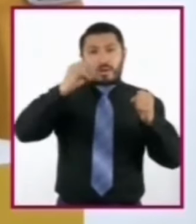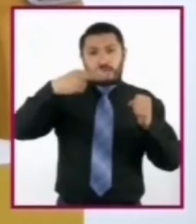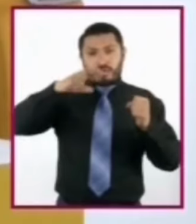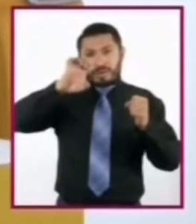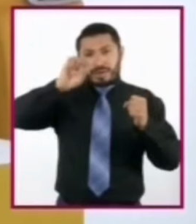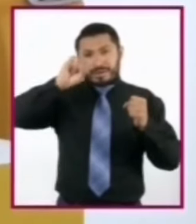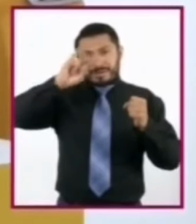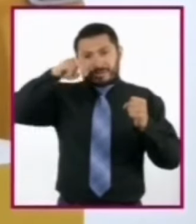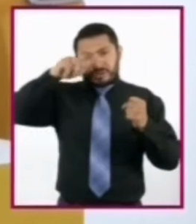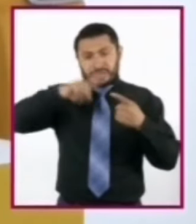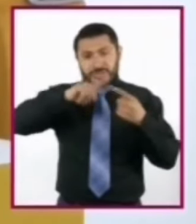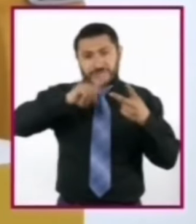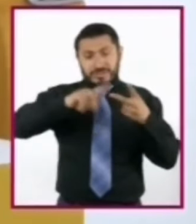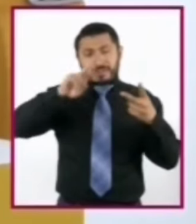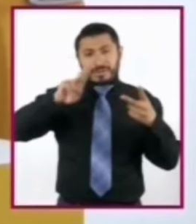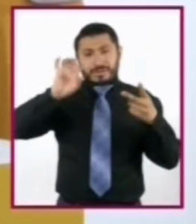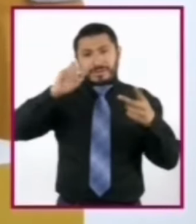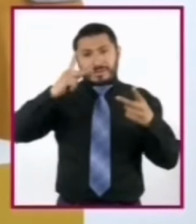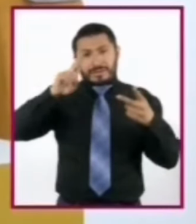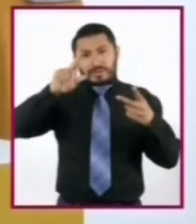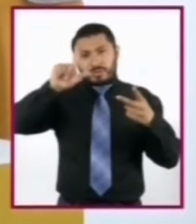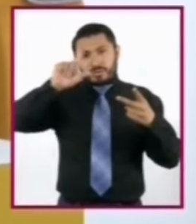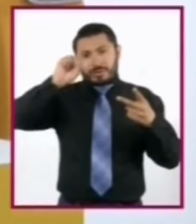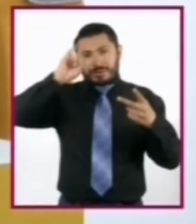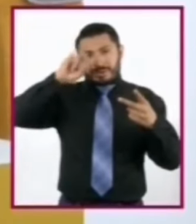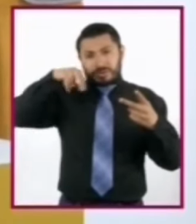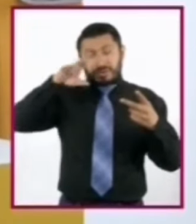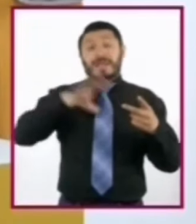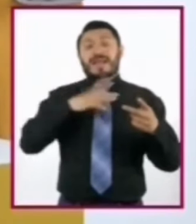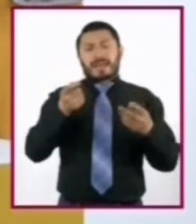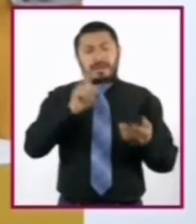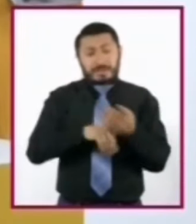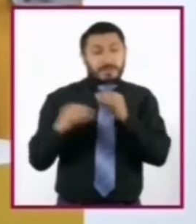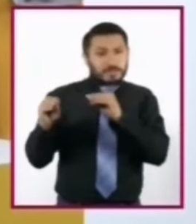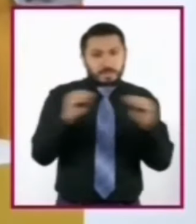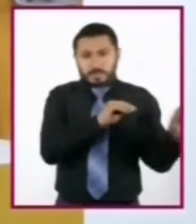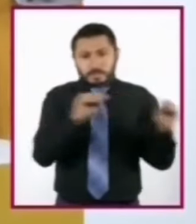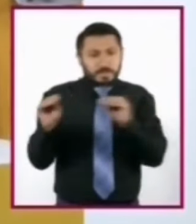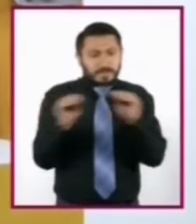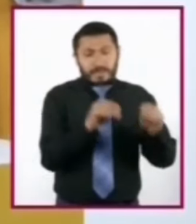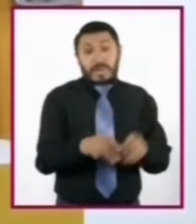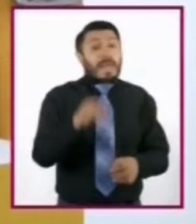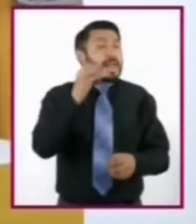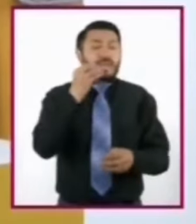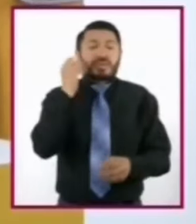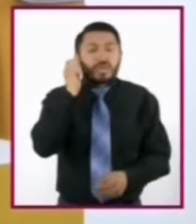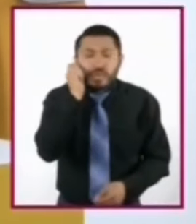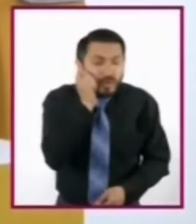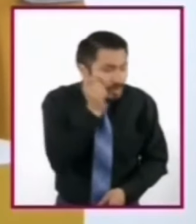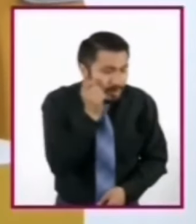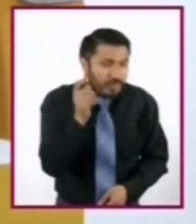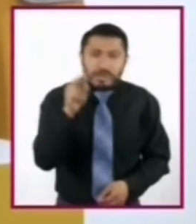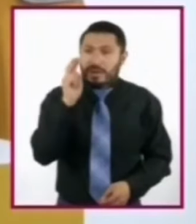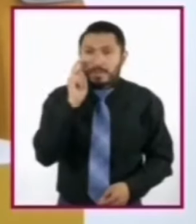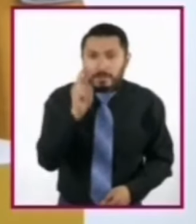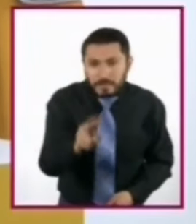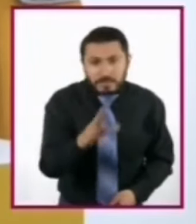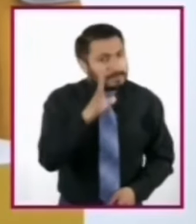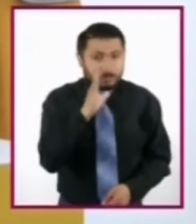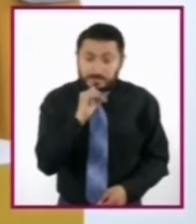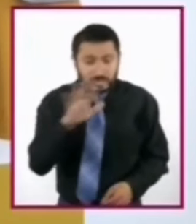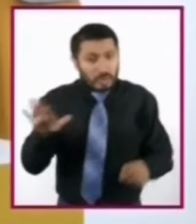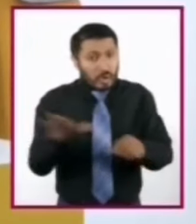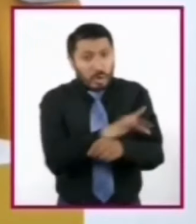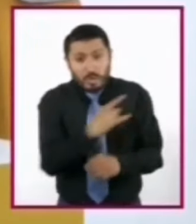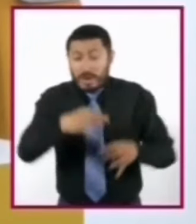que estén en constante movimiento, aunque no podamos percibirlo. Aunque no podemos observar el movimiento porque